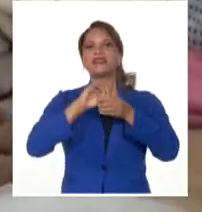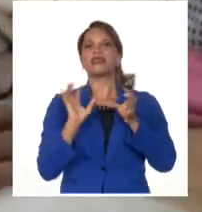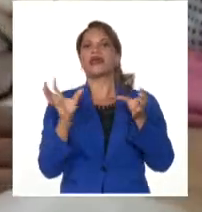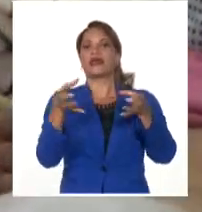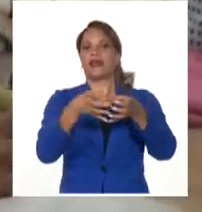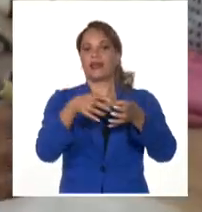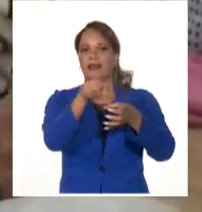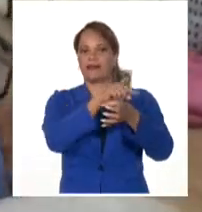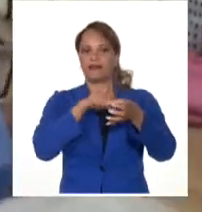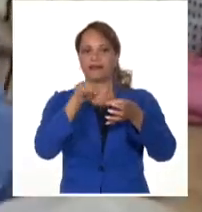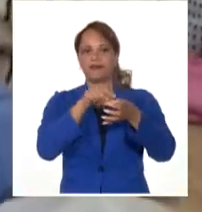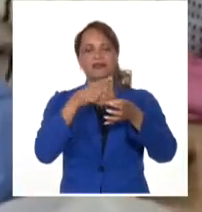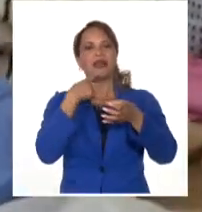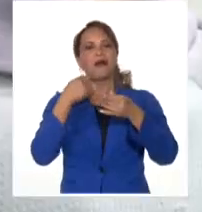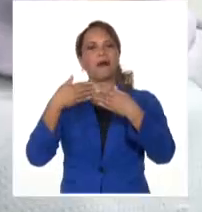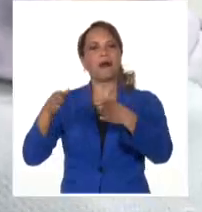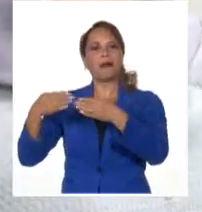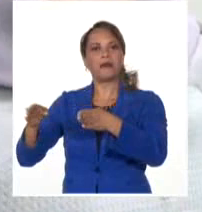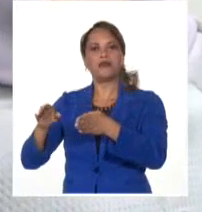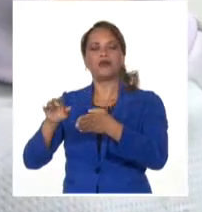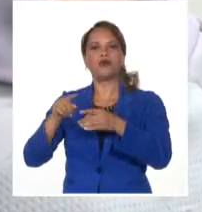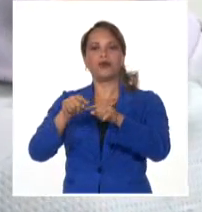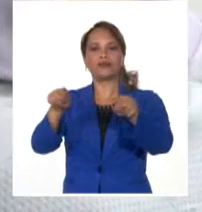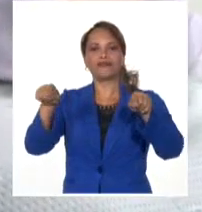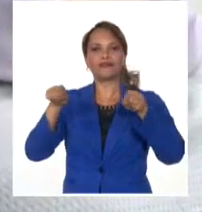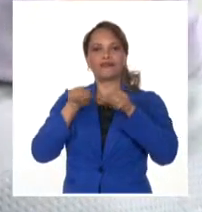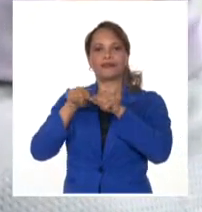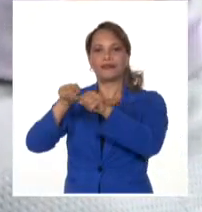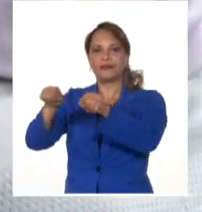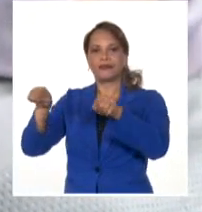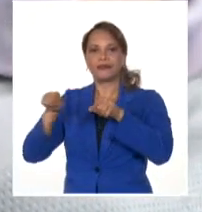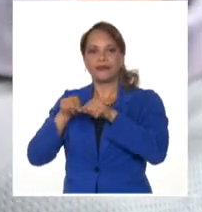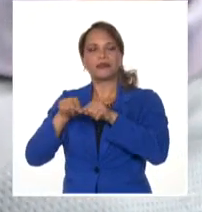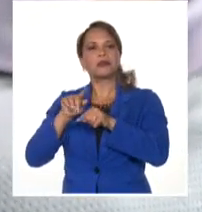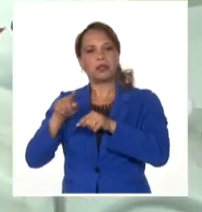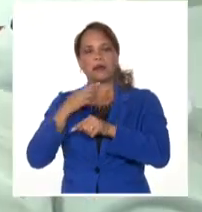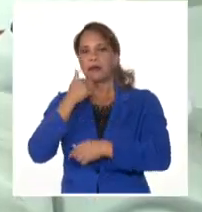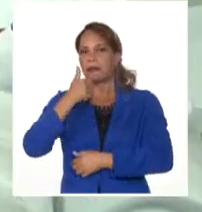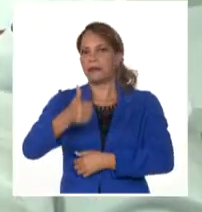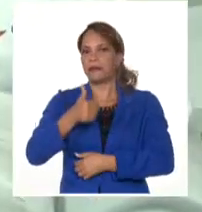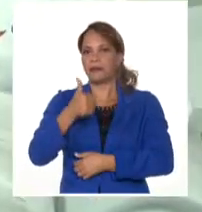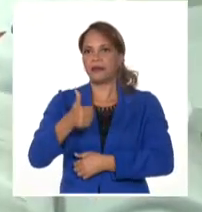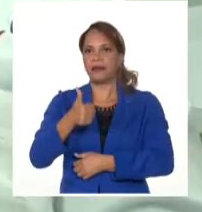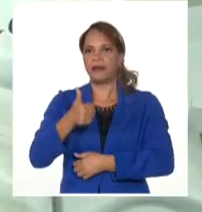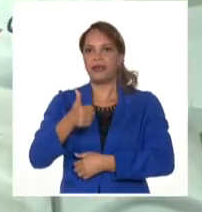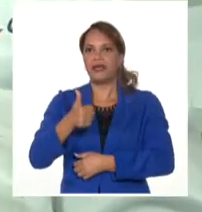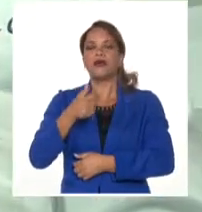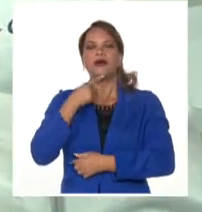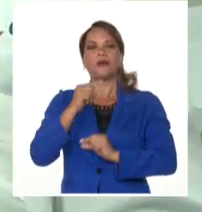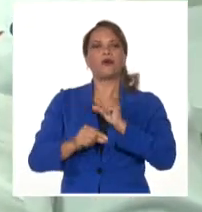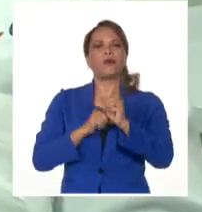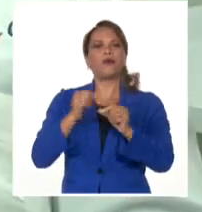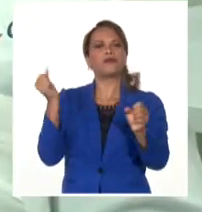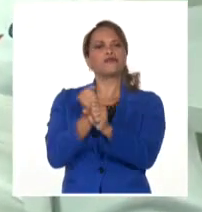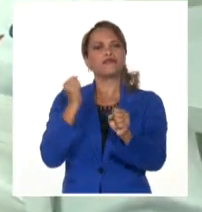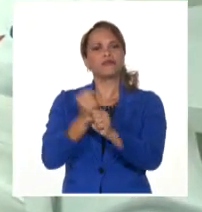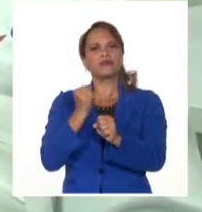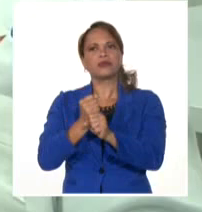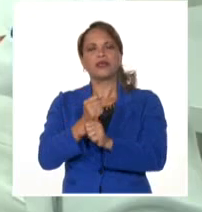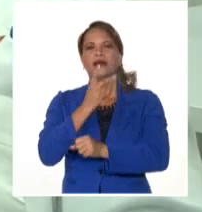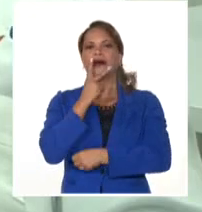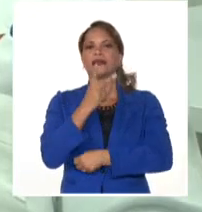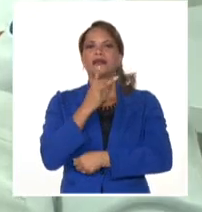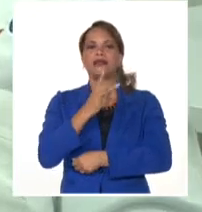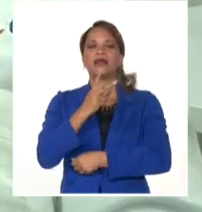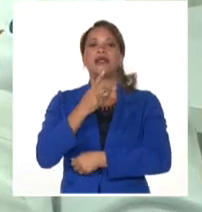están abiertos con todos los servicios posibles y que las condiciones actuales han permitido. Hemos venido trabajando también en el rescate de la atención a